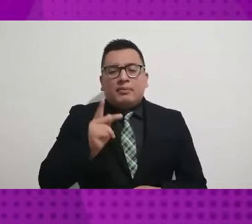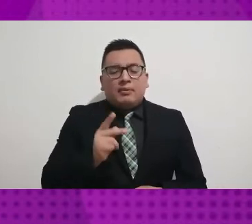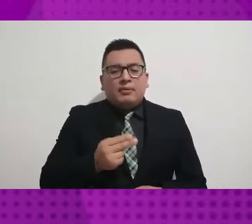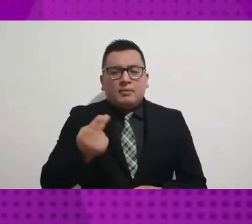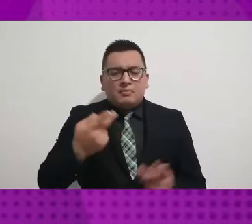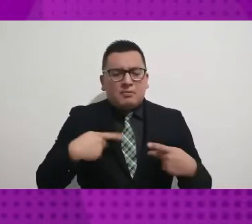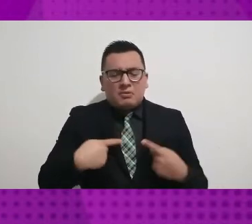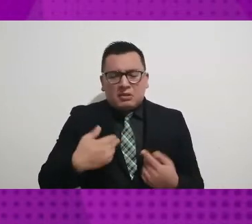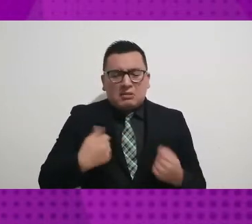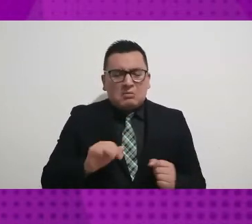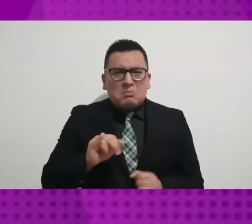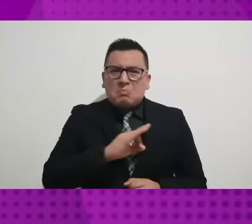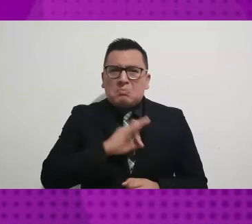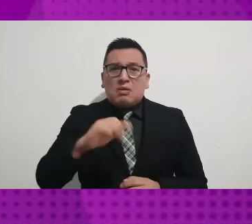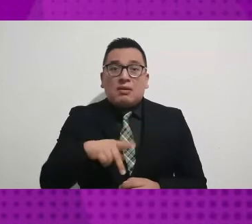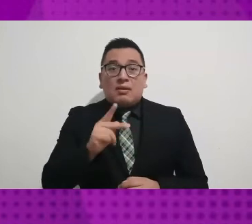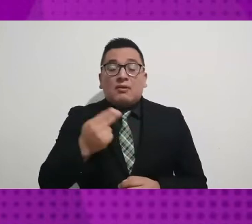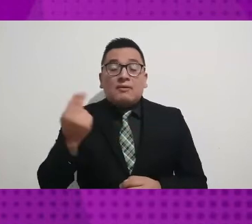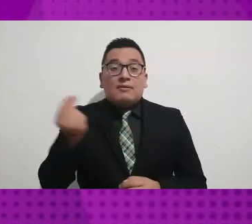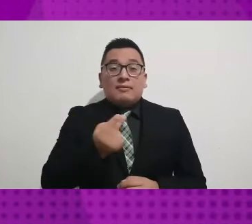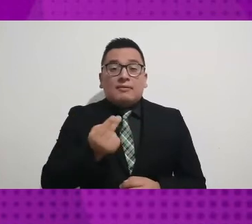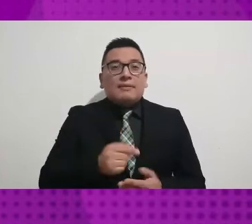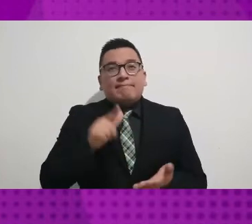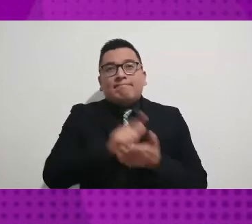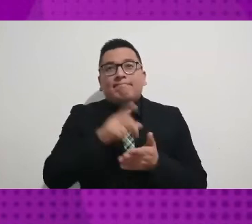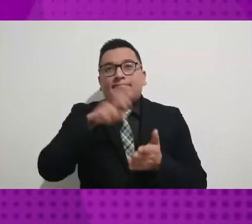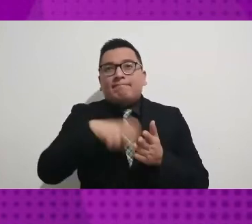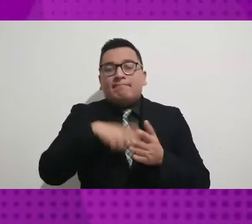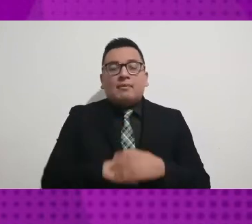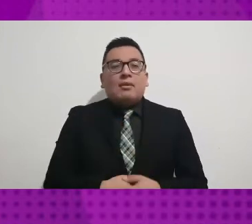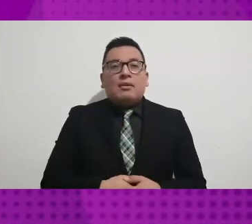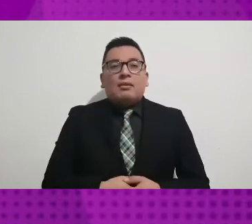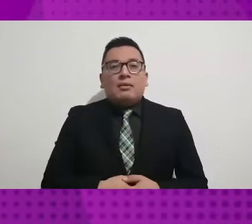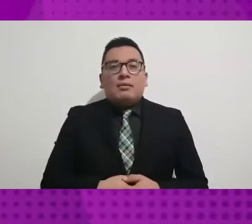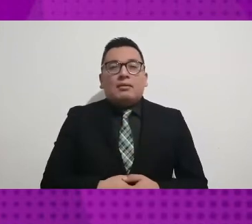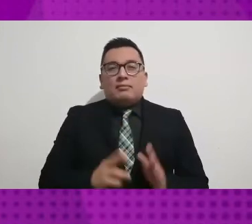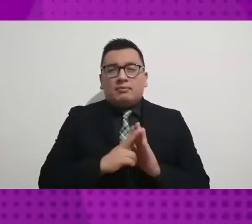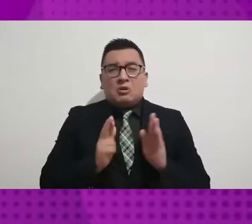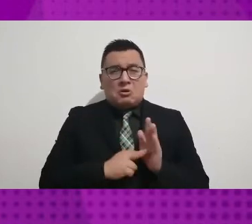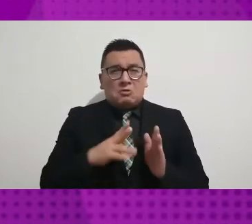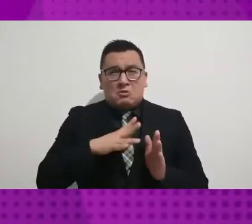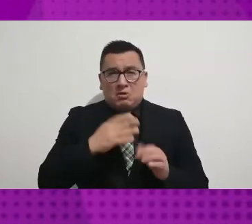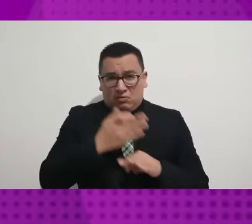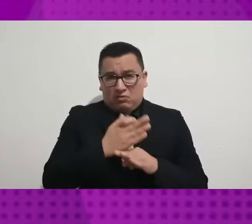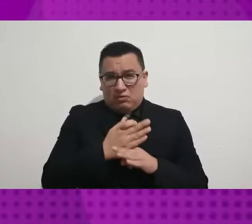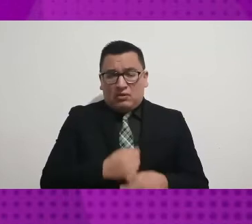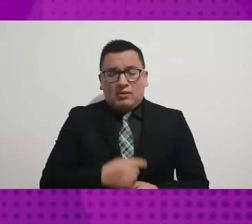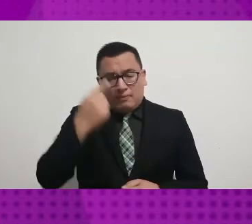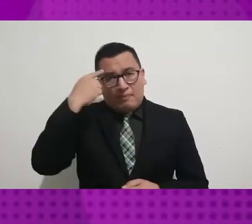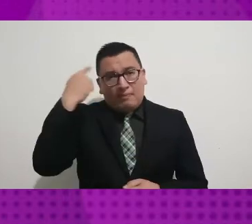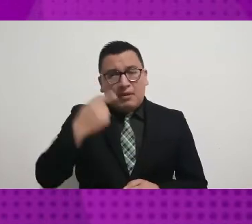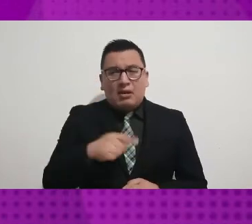programa, solo dejar la idea al público que sí es posible, pero que se necesitan cambios legales. Muchas de las normas